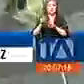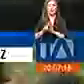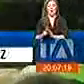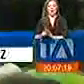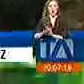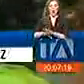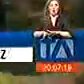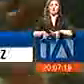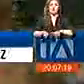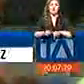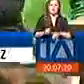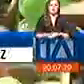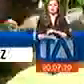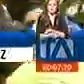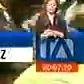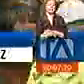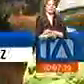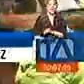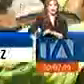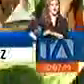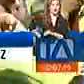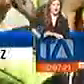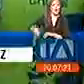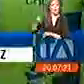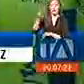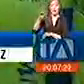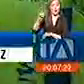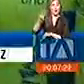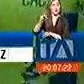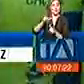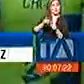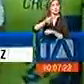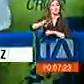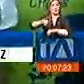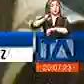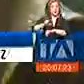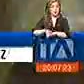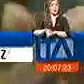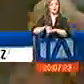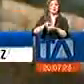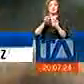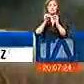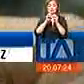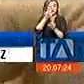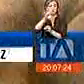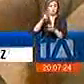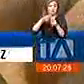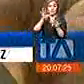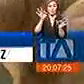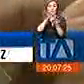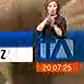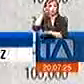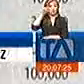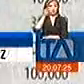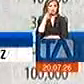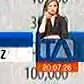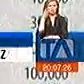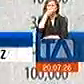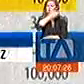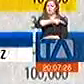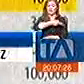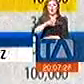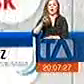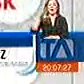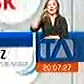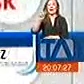sobornos. Paulina Proaño fue la tesorera nacional de Alianza País y exfuncionaria de gobierno. Ella ha negado todo. Rolando Carrera es